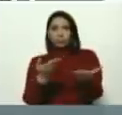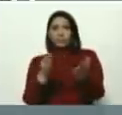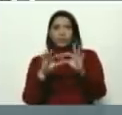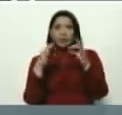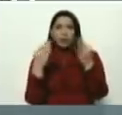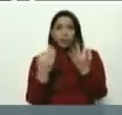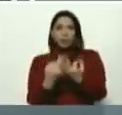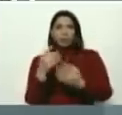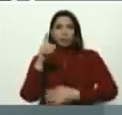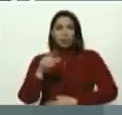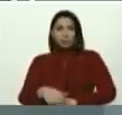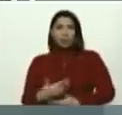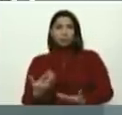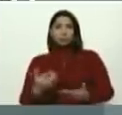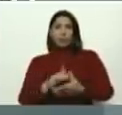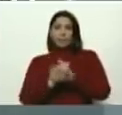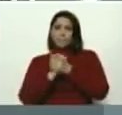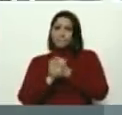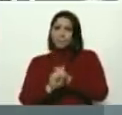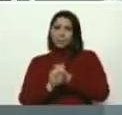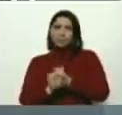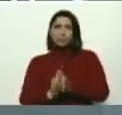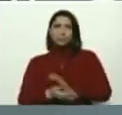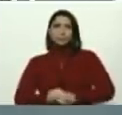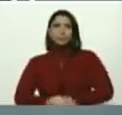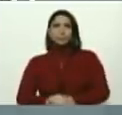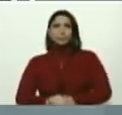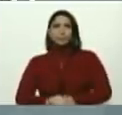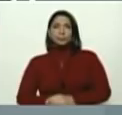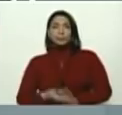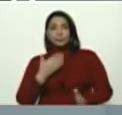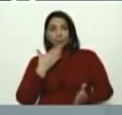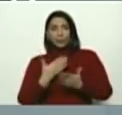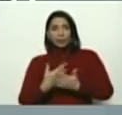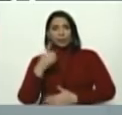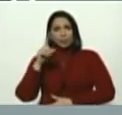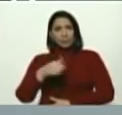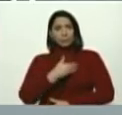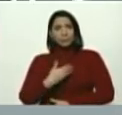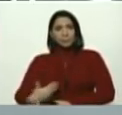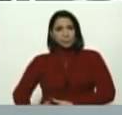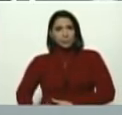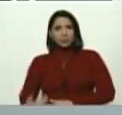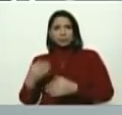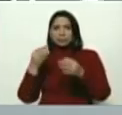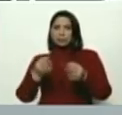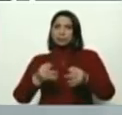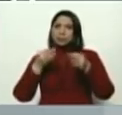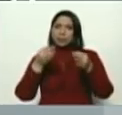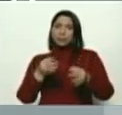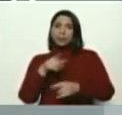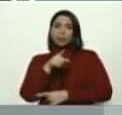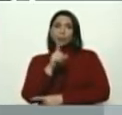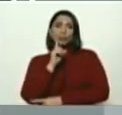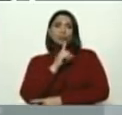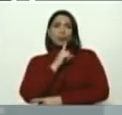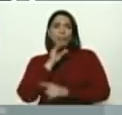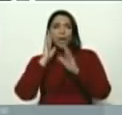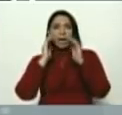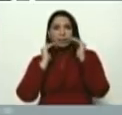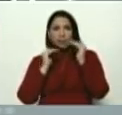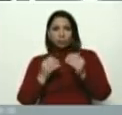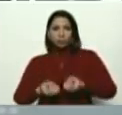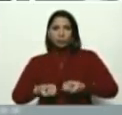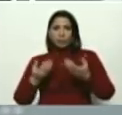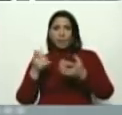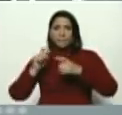familiares, a sus deudos, a sus amigos. Agradecemos también, presidente, siempre en su nombre, la atención que da